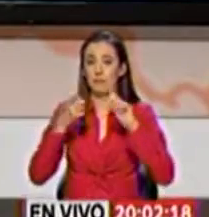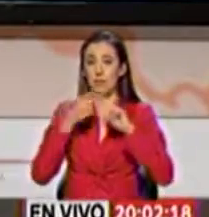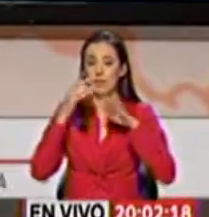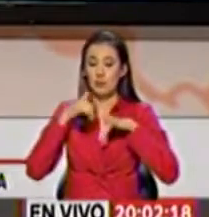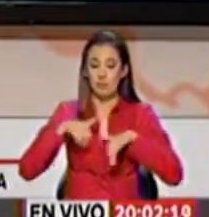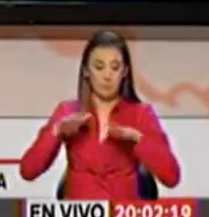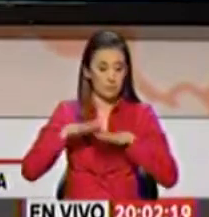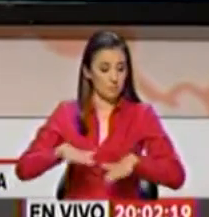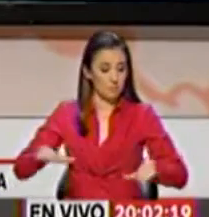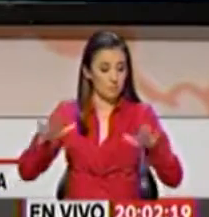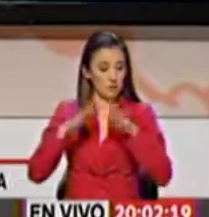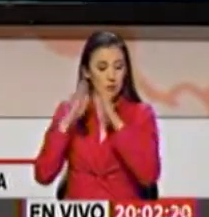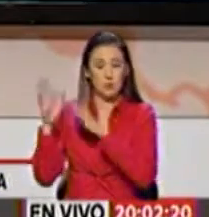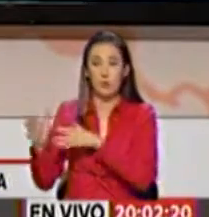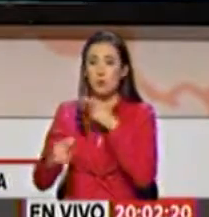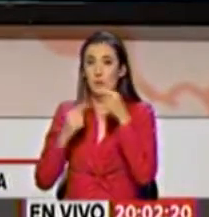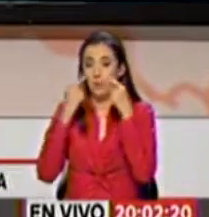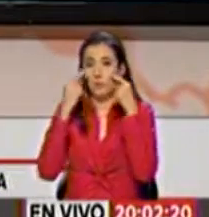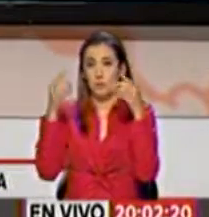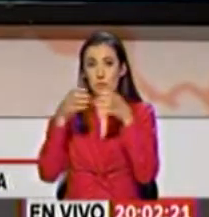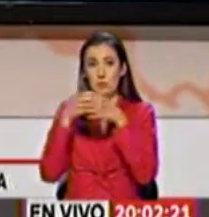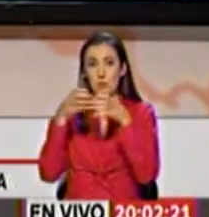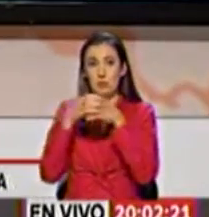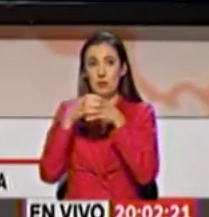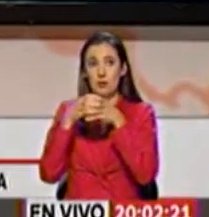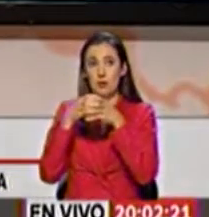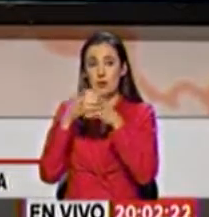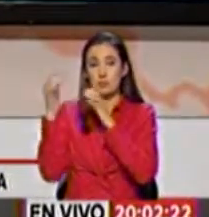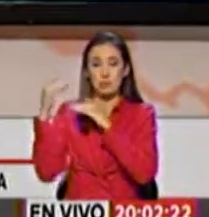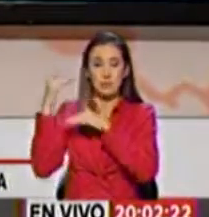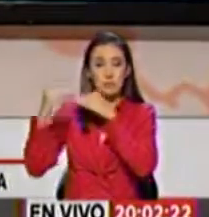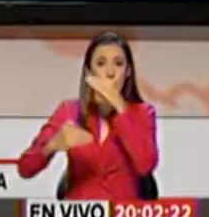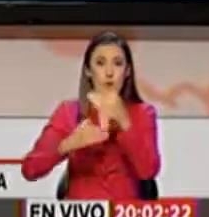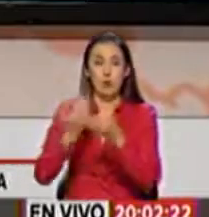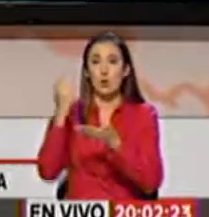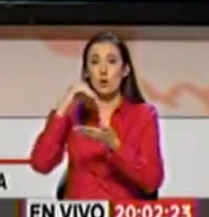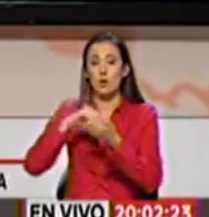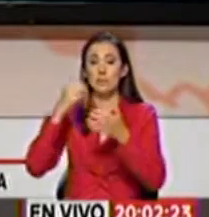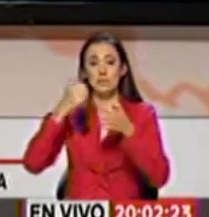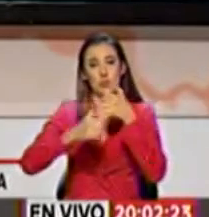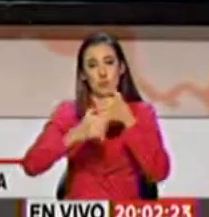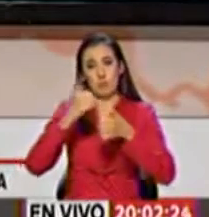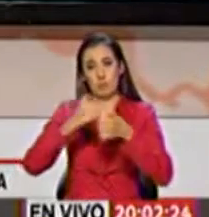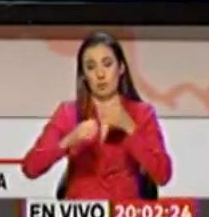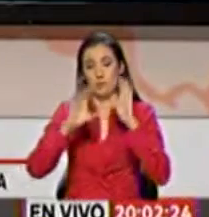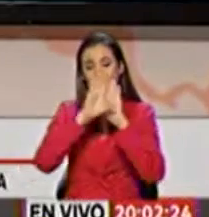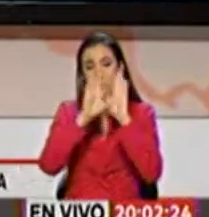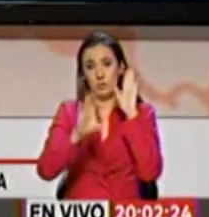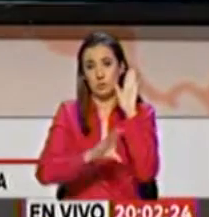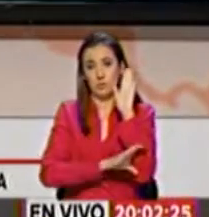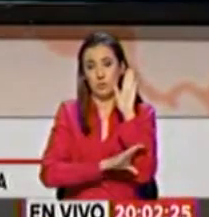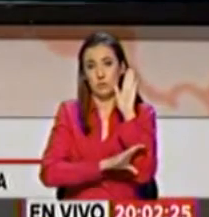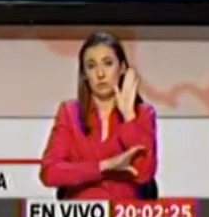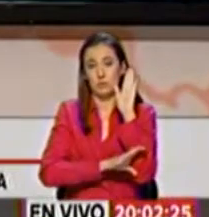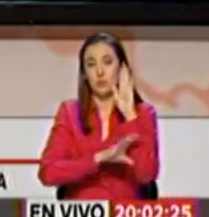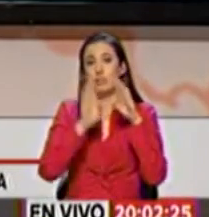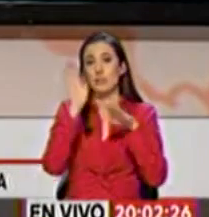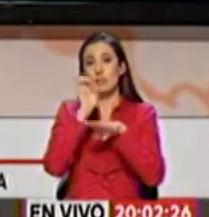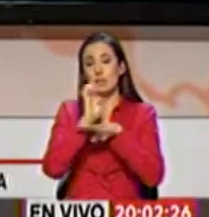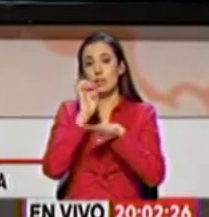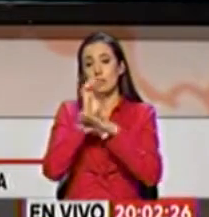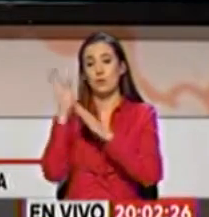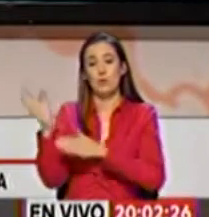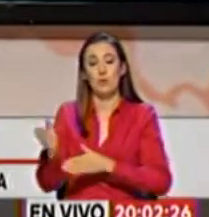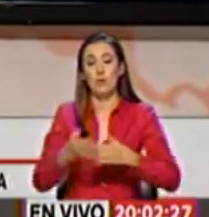qué? Porque hay otro problema. Hay un vacío en la Constitución de la República en cuanto a los